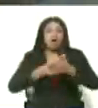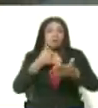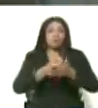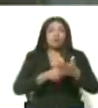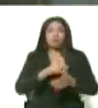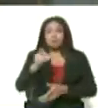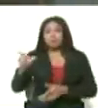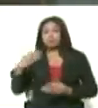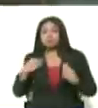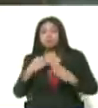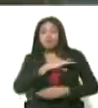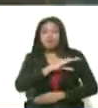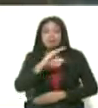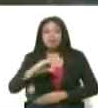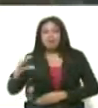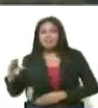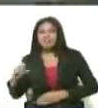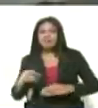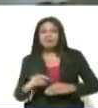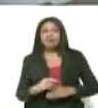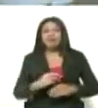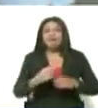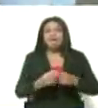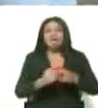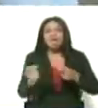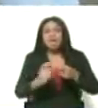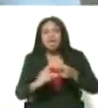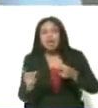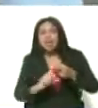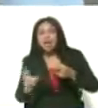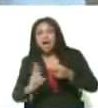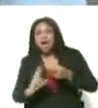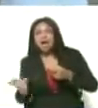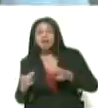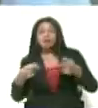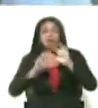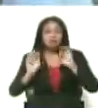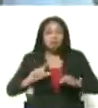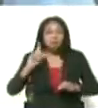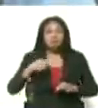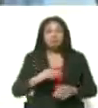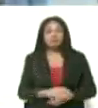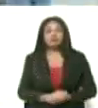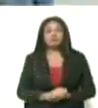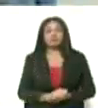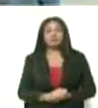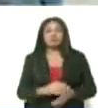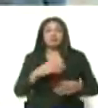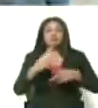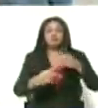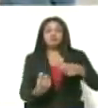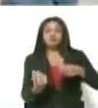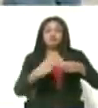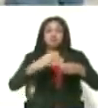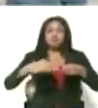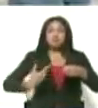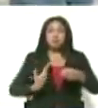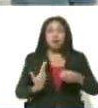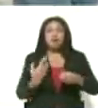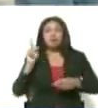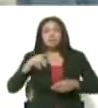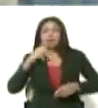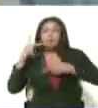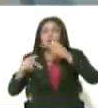Caribe justamente para que ellos también puedan tener este proceso incorporado en sus